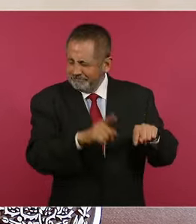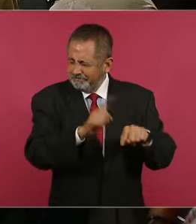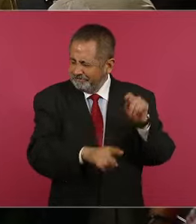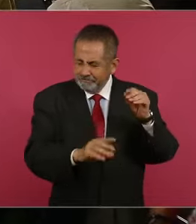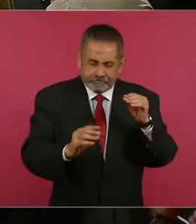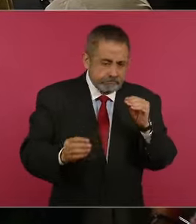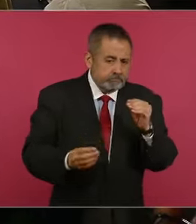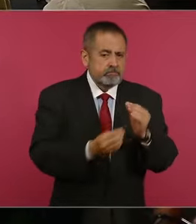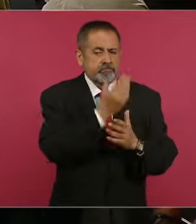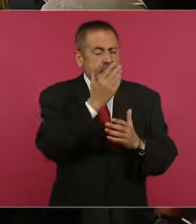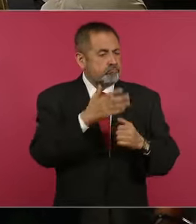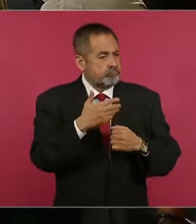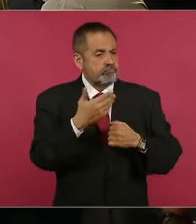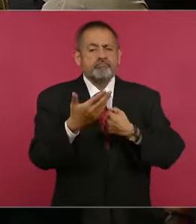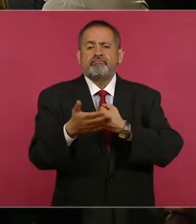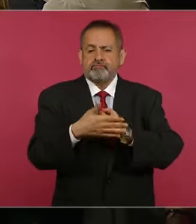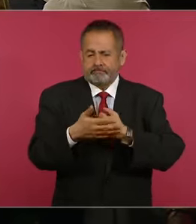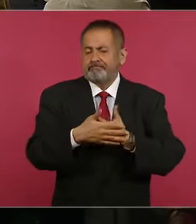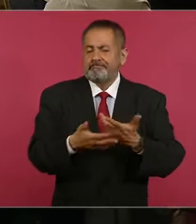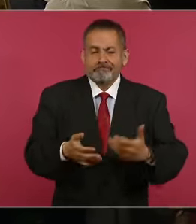en la elección